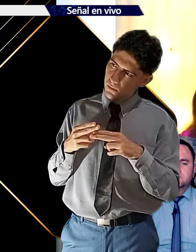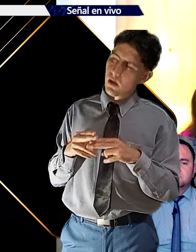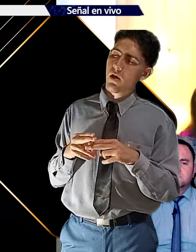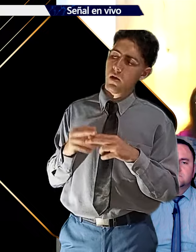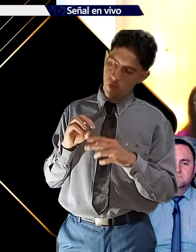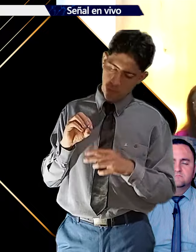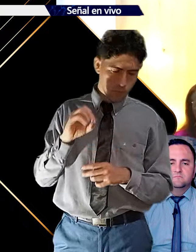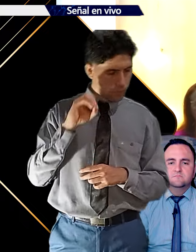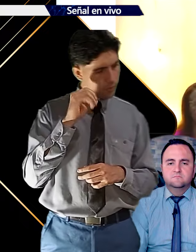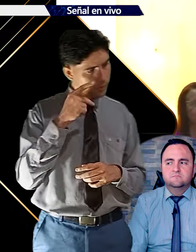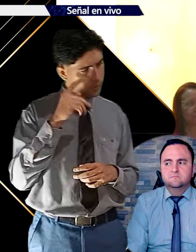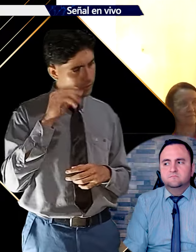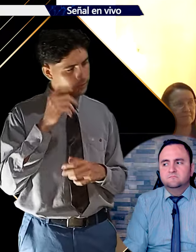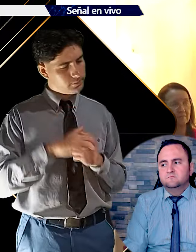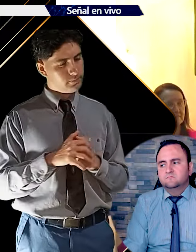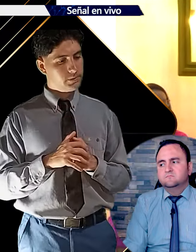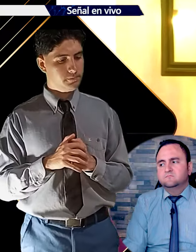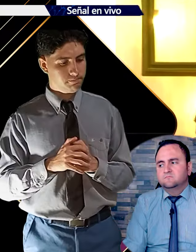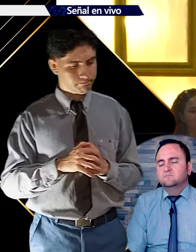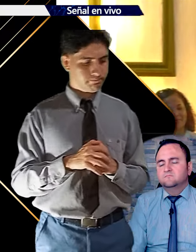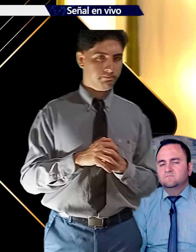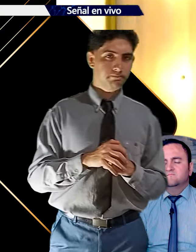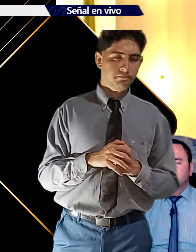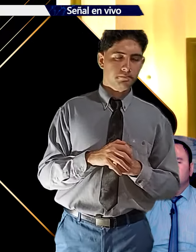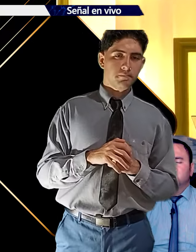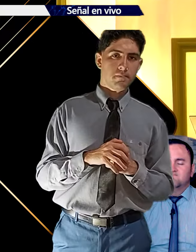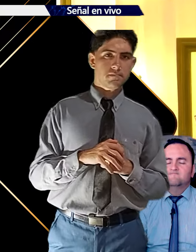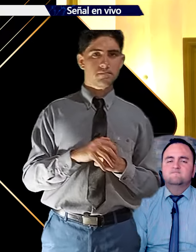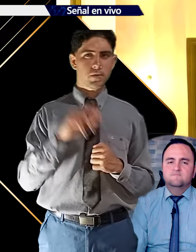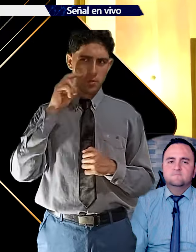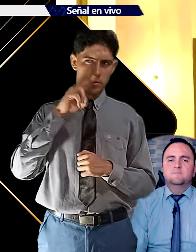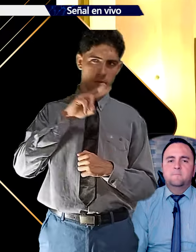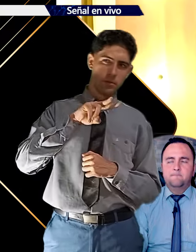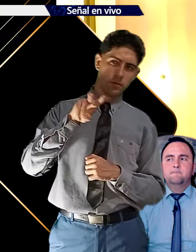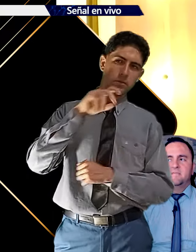¿Listo? Se la pasé. Entonces yo por ahí, haciéndome la loca.